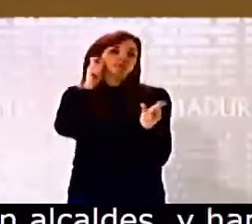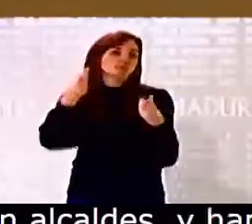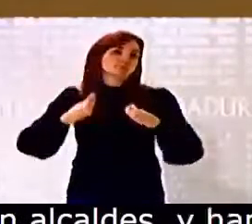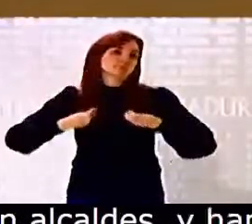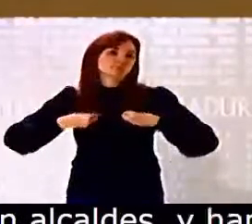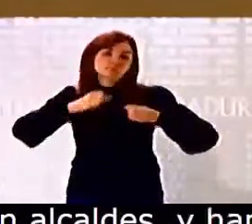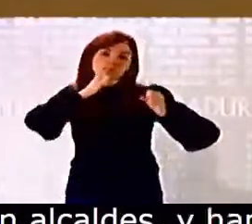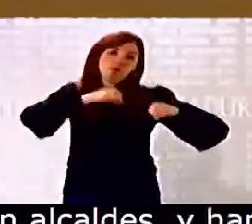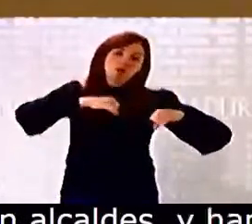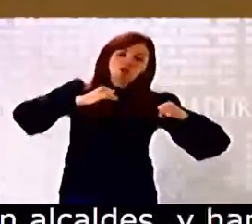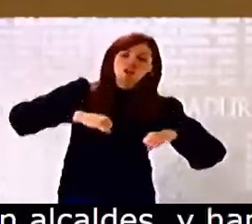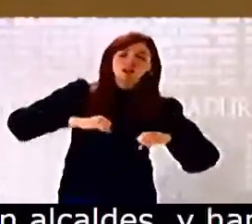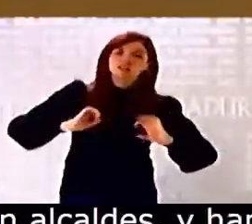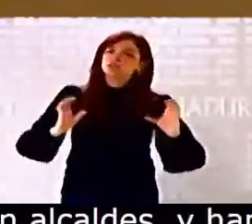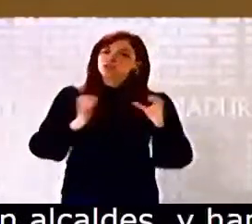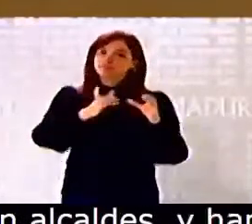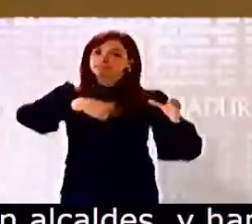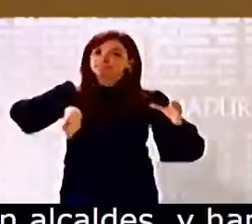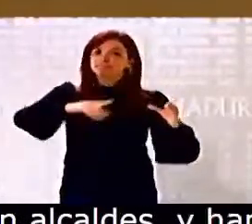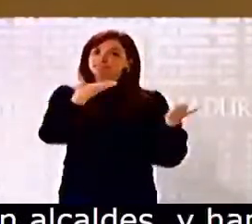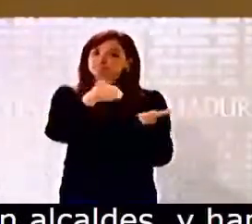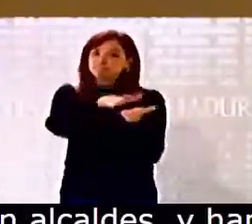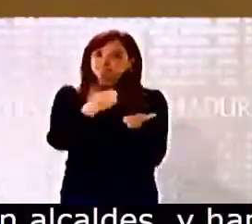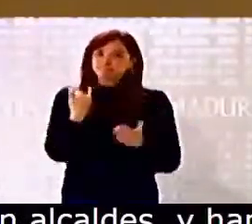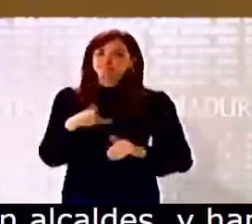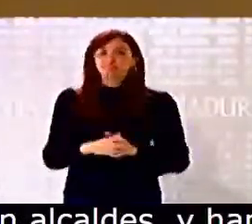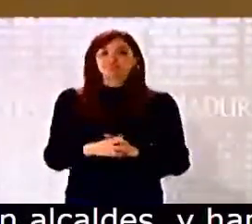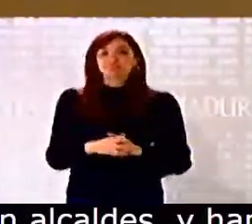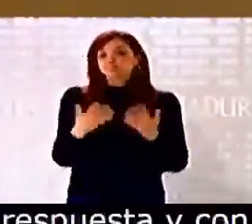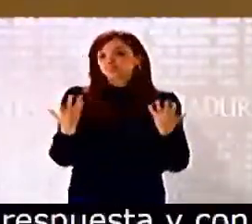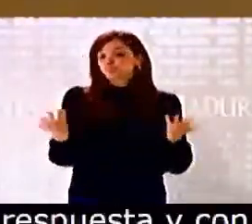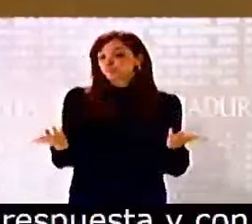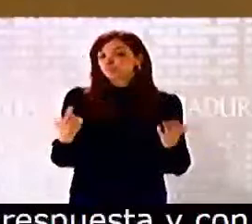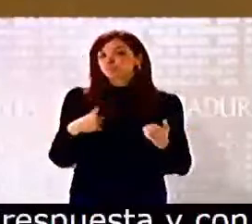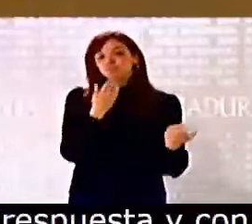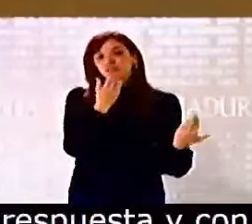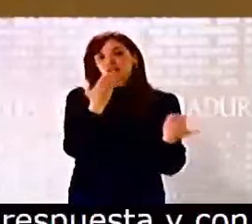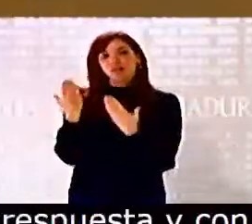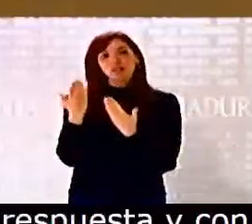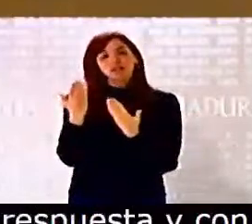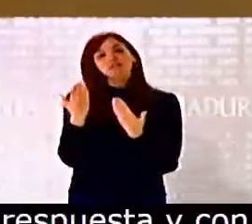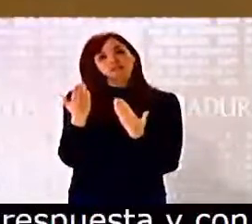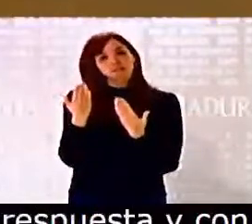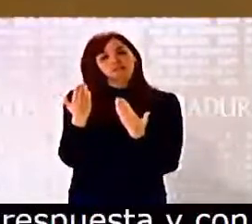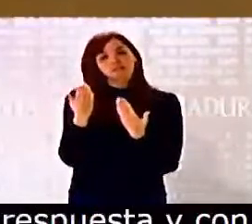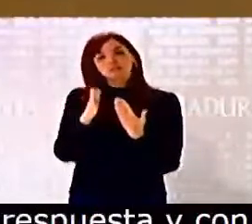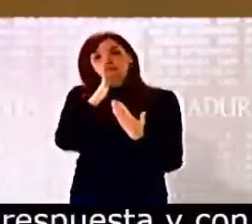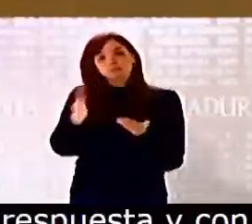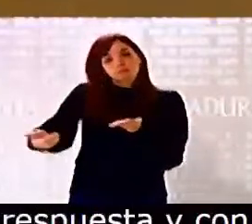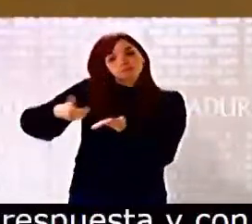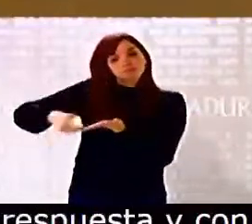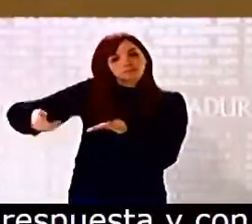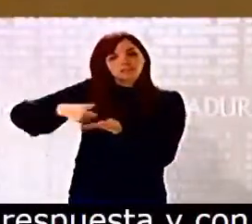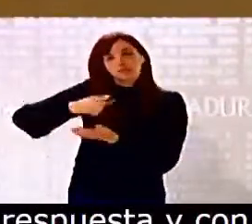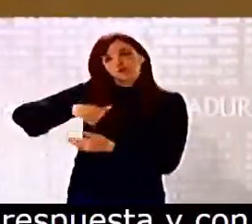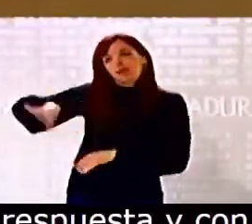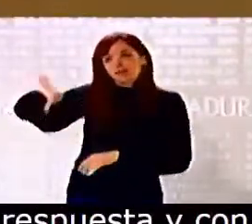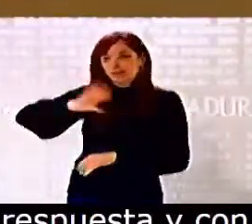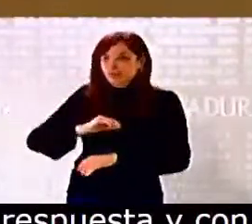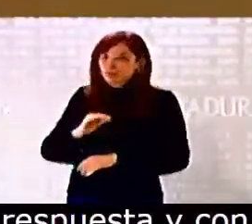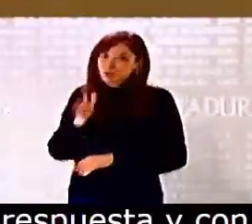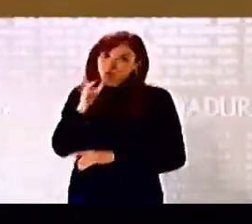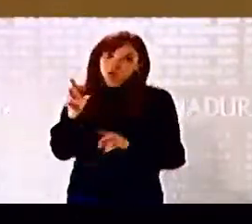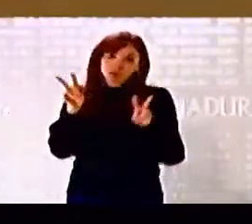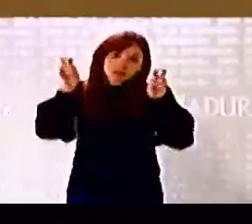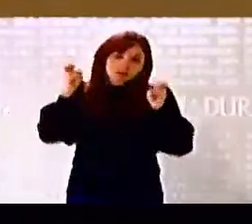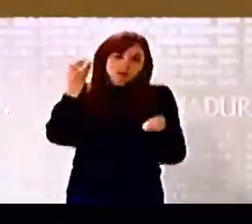vecinos mayores, de todos esos mayores que se nos han ido. Por tanto, les agradezco todas las peticiones que entiendo que hacen respecto